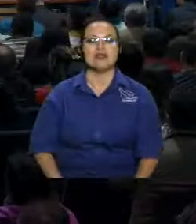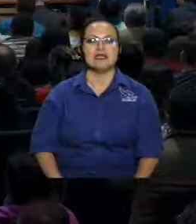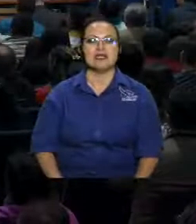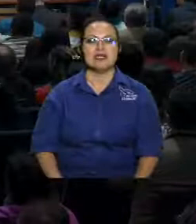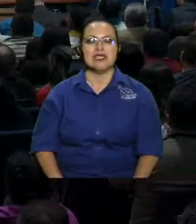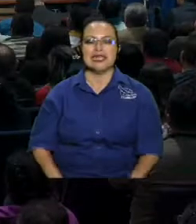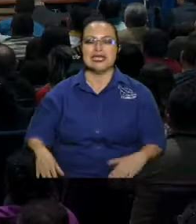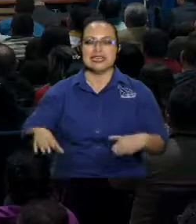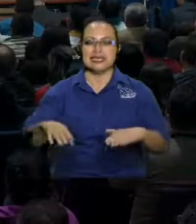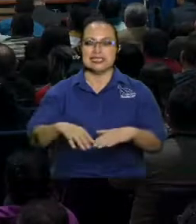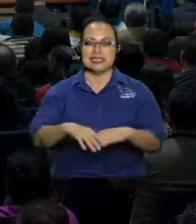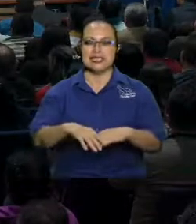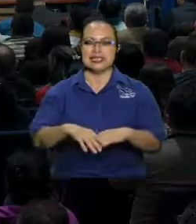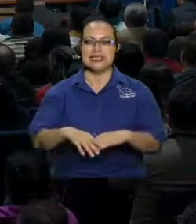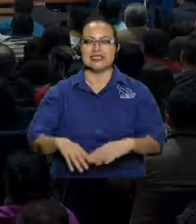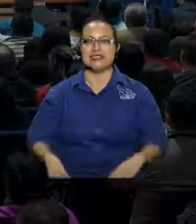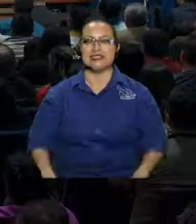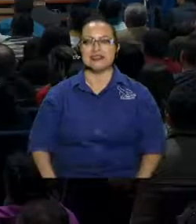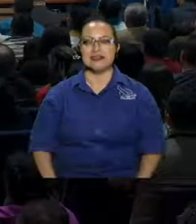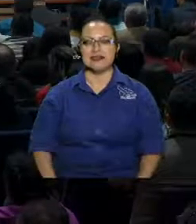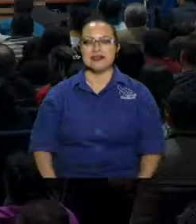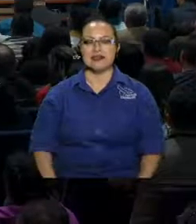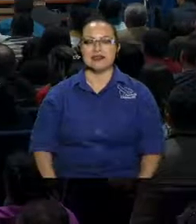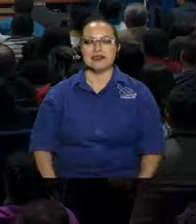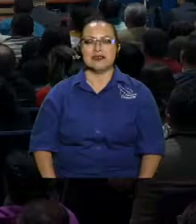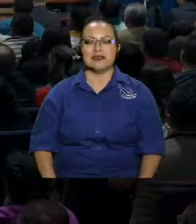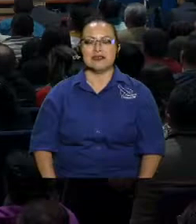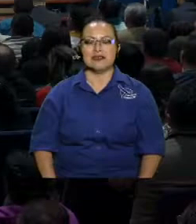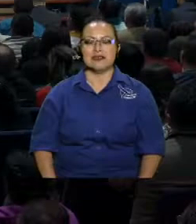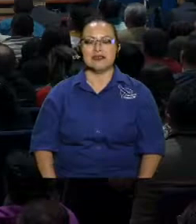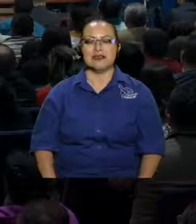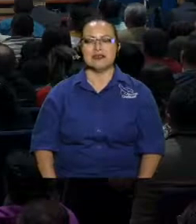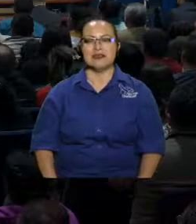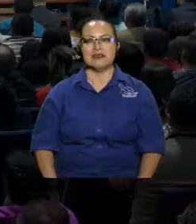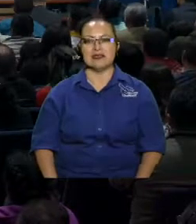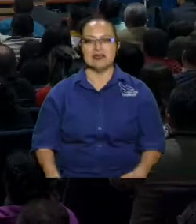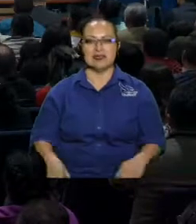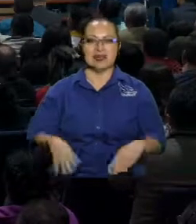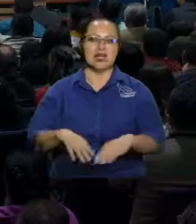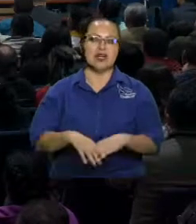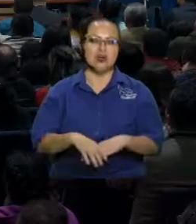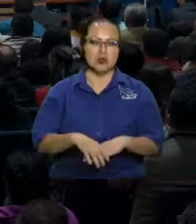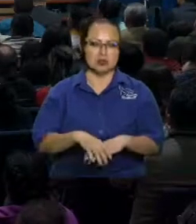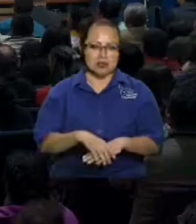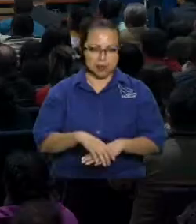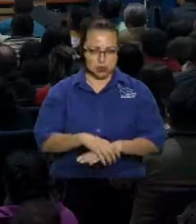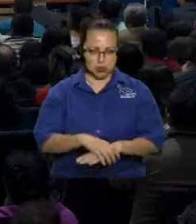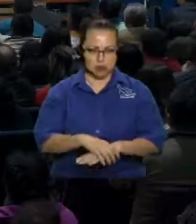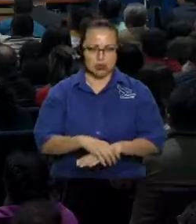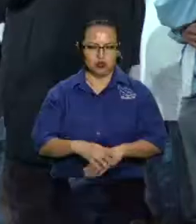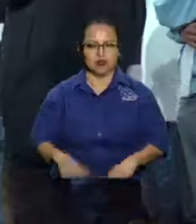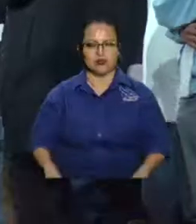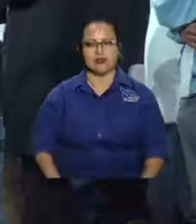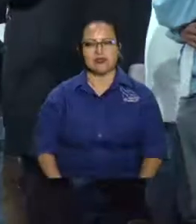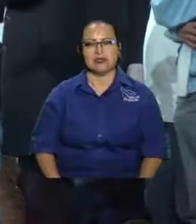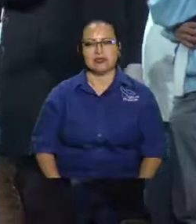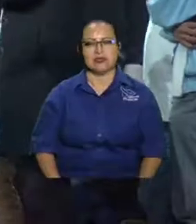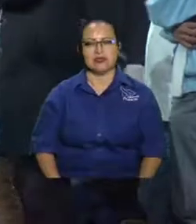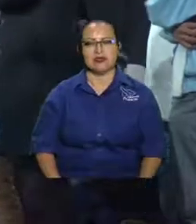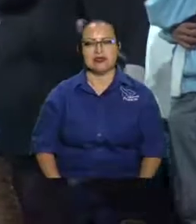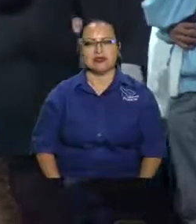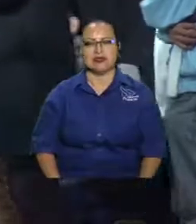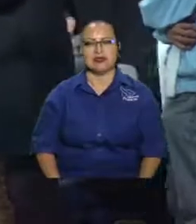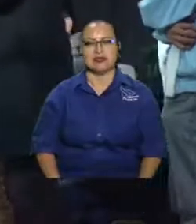par de zapatos. Un par de zapatos. Eso podría ser como una necesidad, pero si ya tiene, se convierte en un deseo.